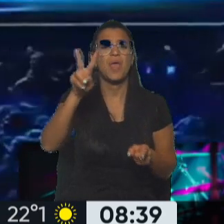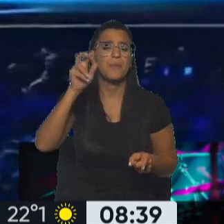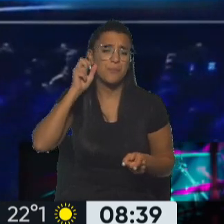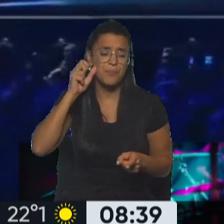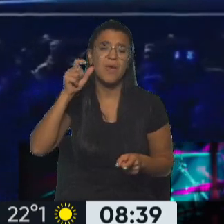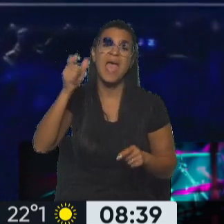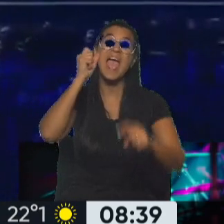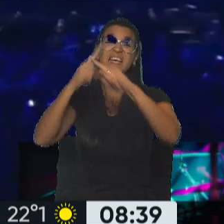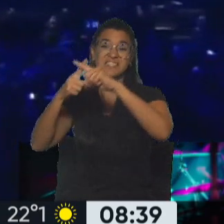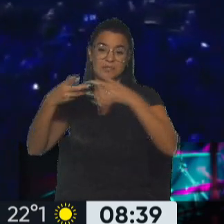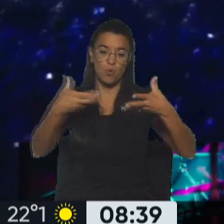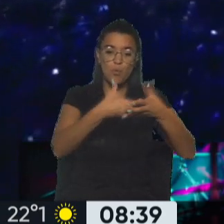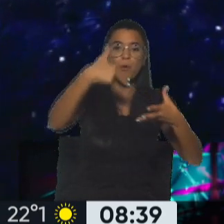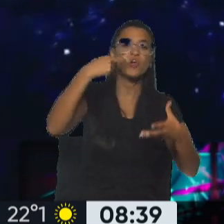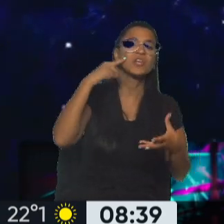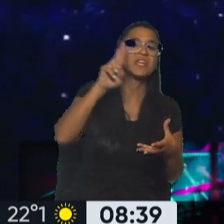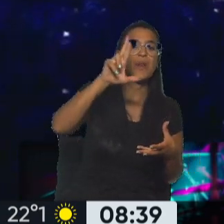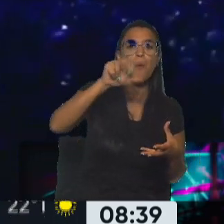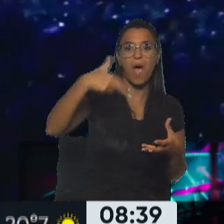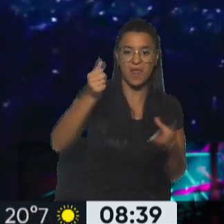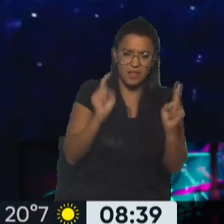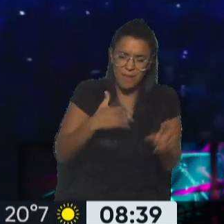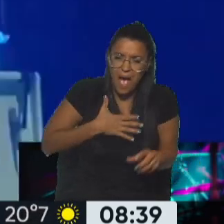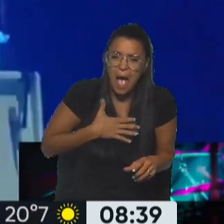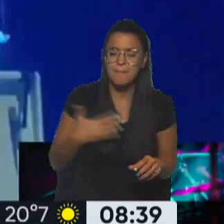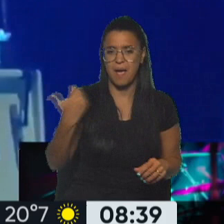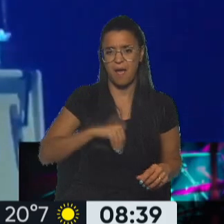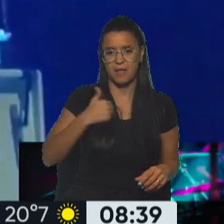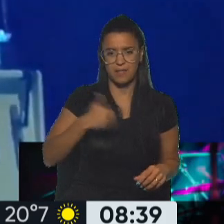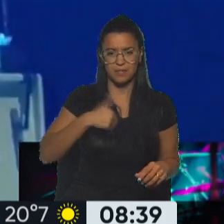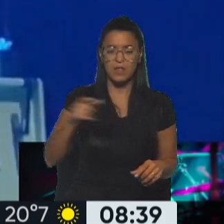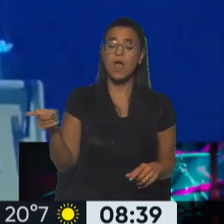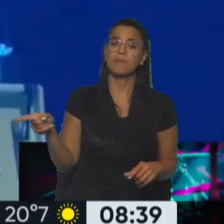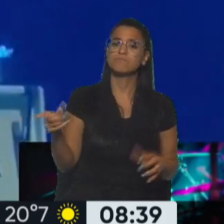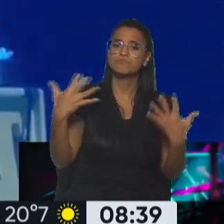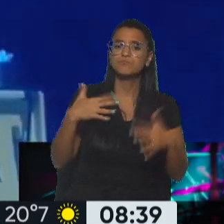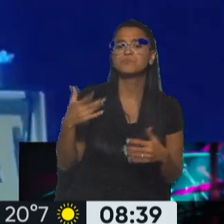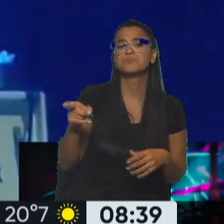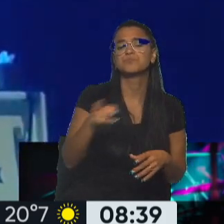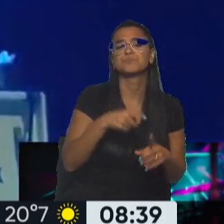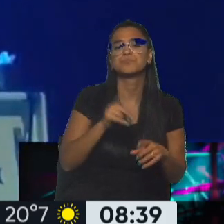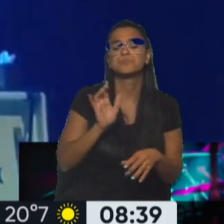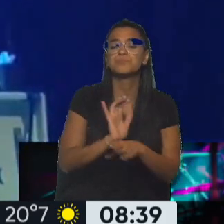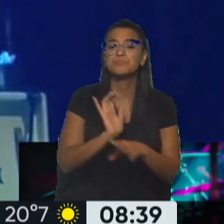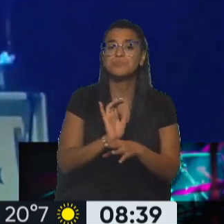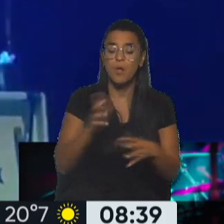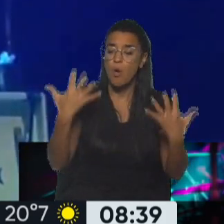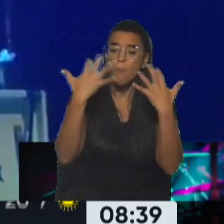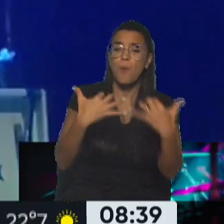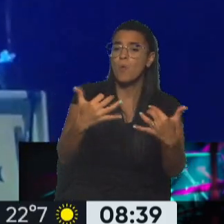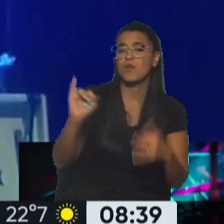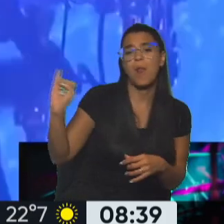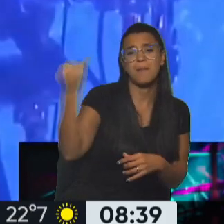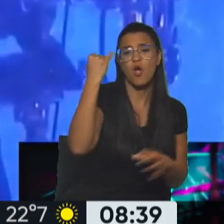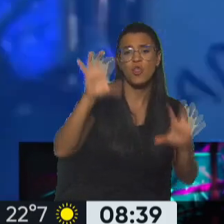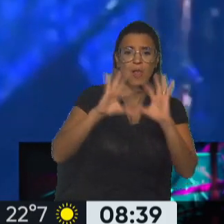ex Nirvana, que tiene con la Argentina, que causó furor. Entonces, somos el mejor público del mundo,